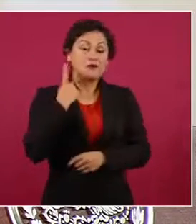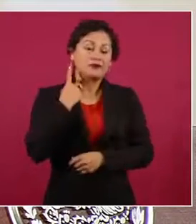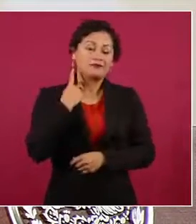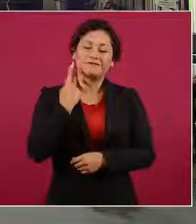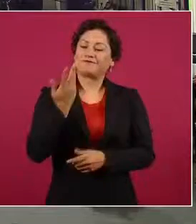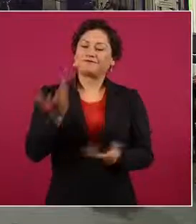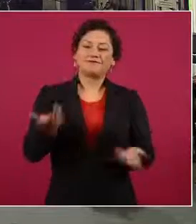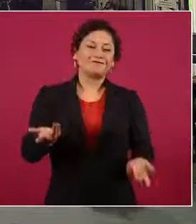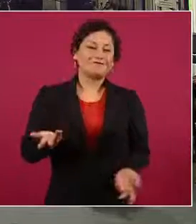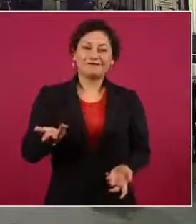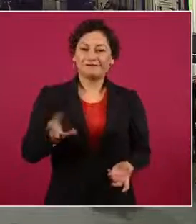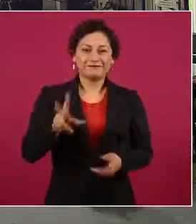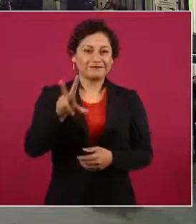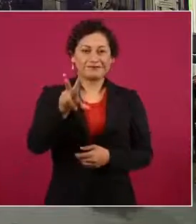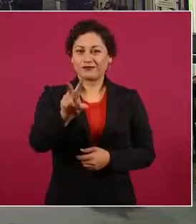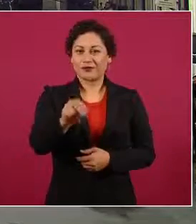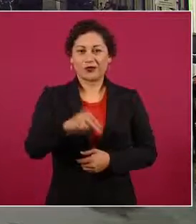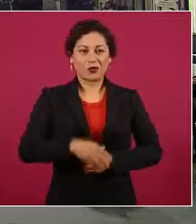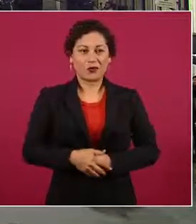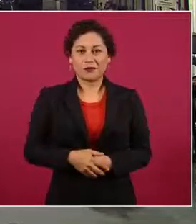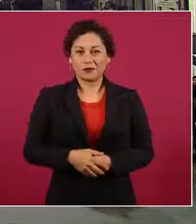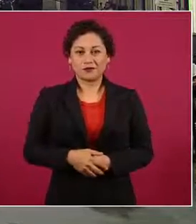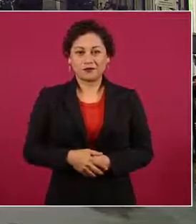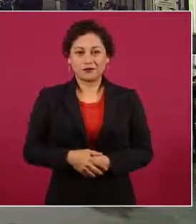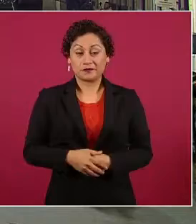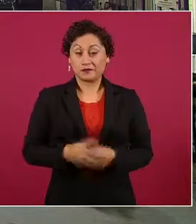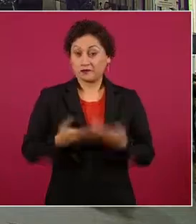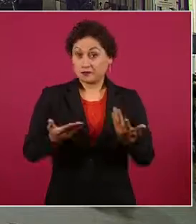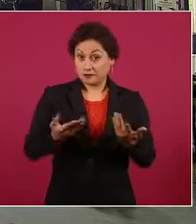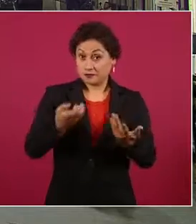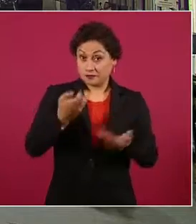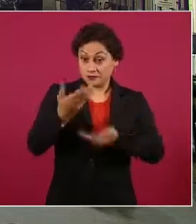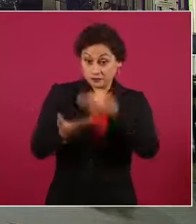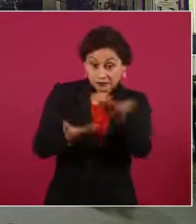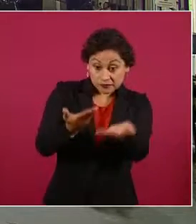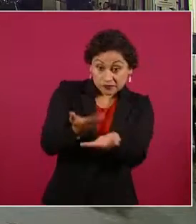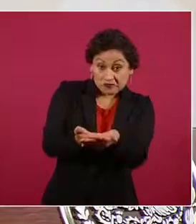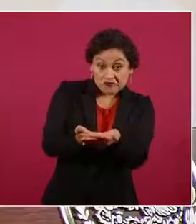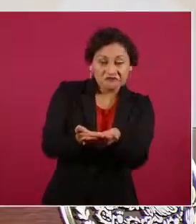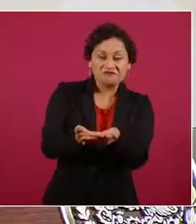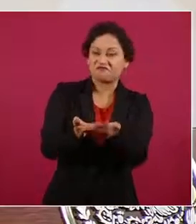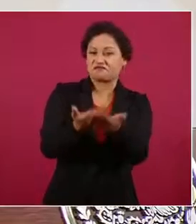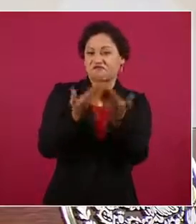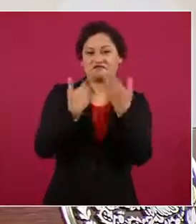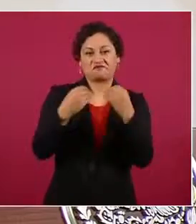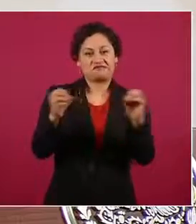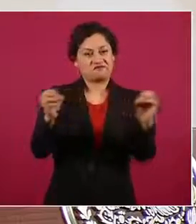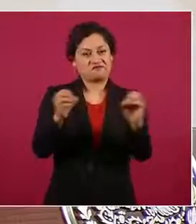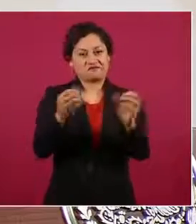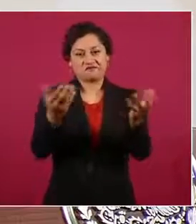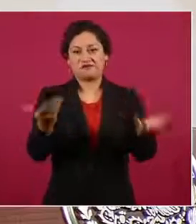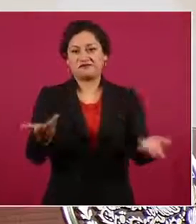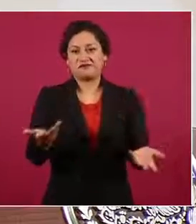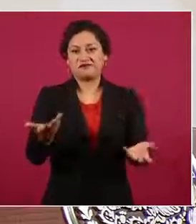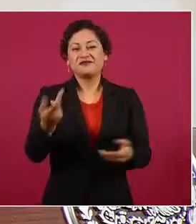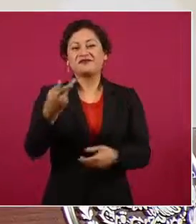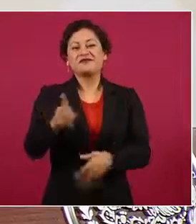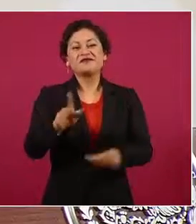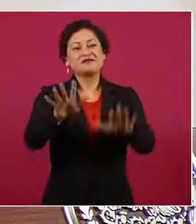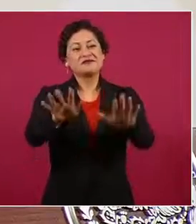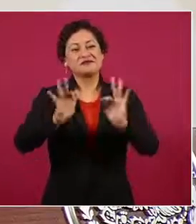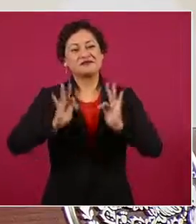ni puede ser servidor público, pero ya la gente los tiene bien